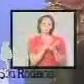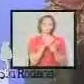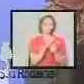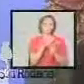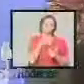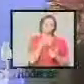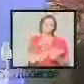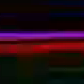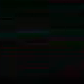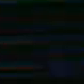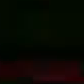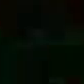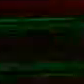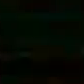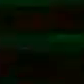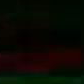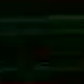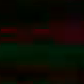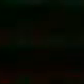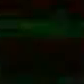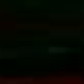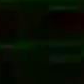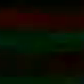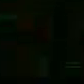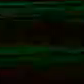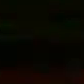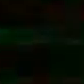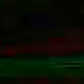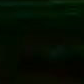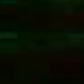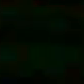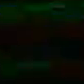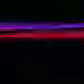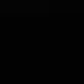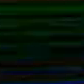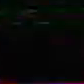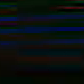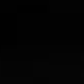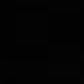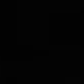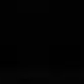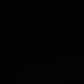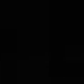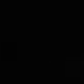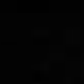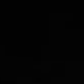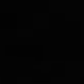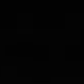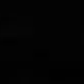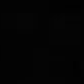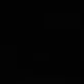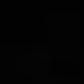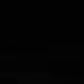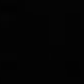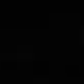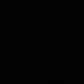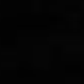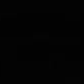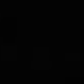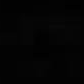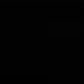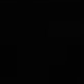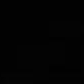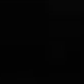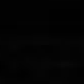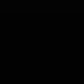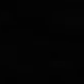aquí a Sin Rodeos. Les invitamos para el próximo martes, si Dios lo permite, estará con nosotros